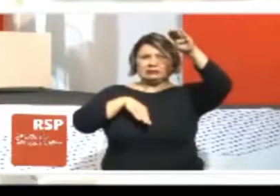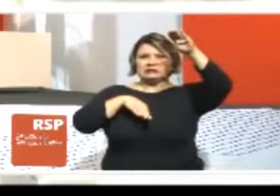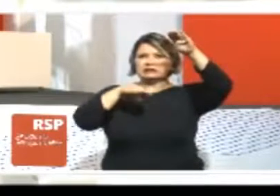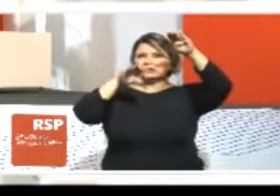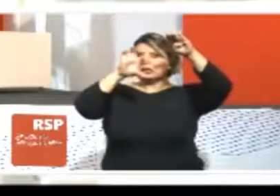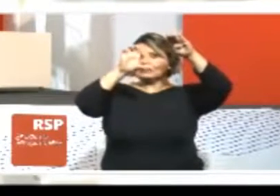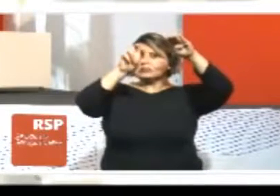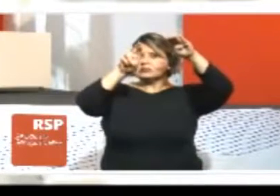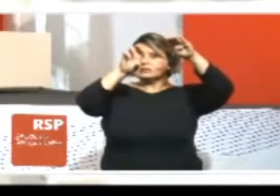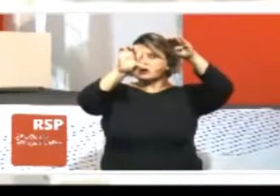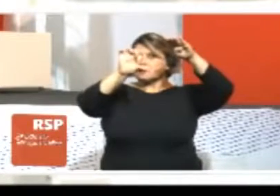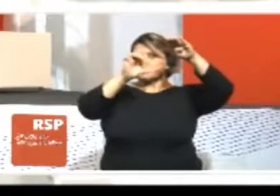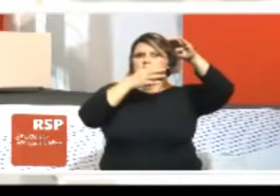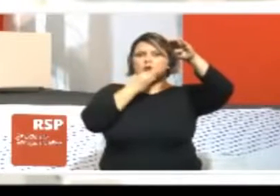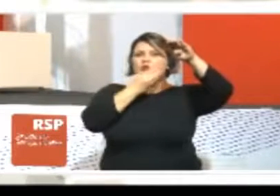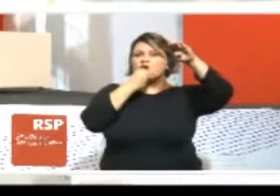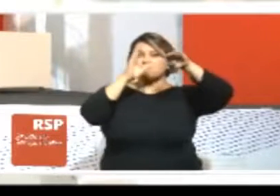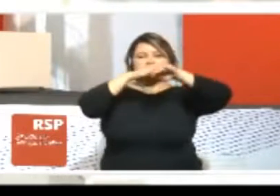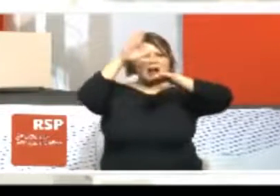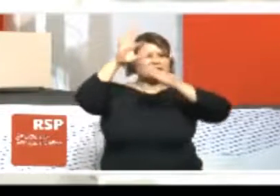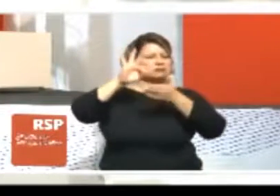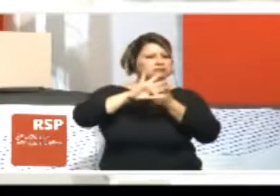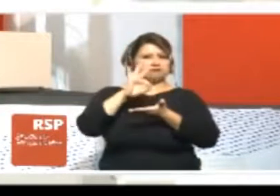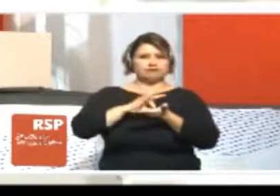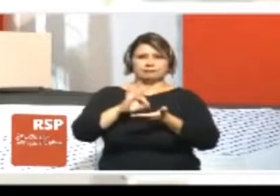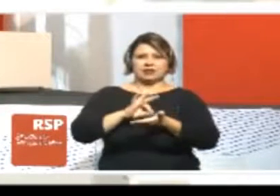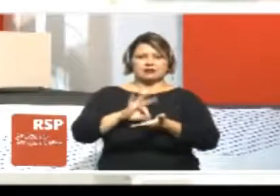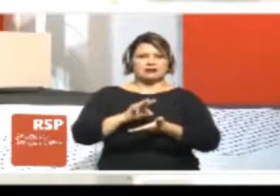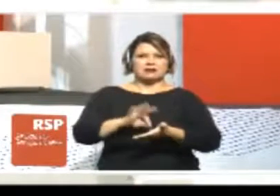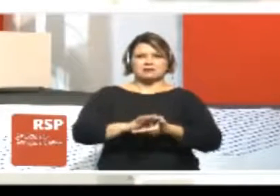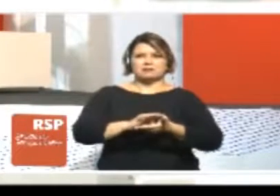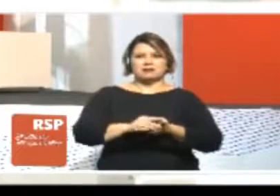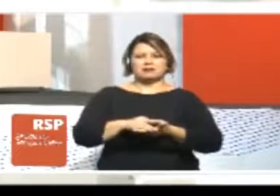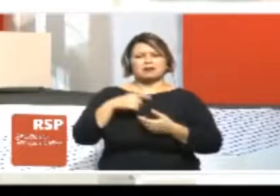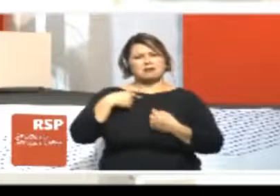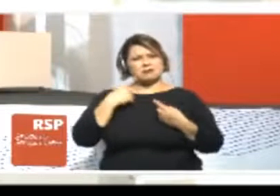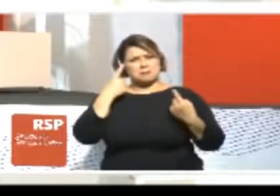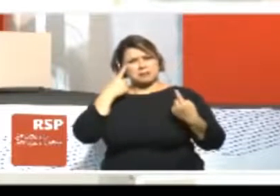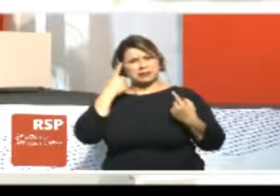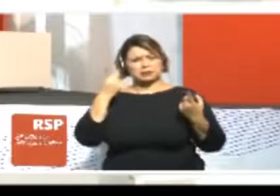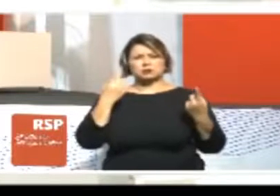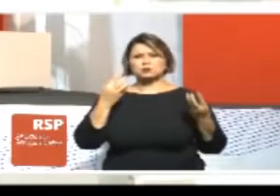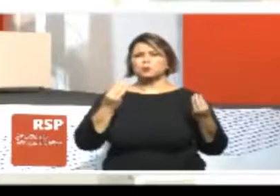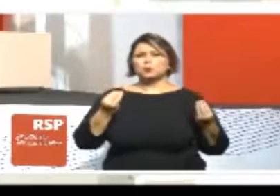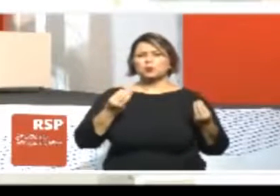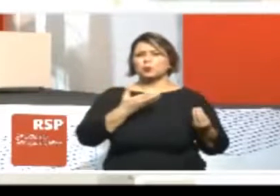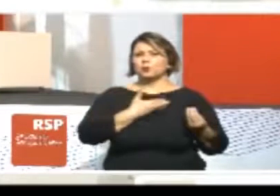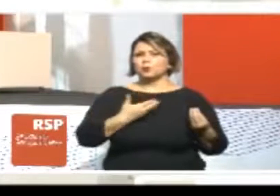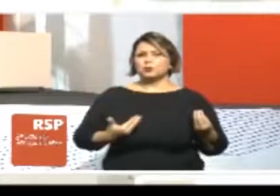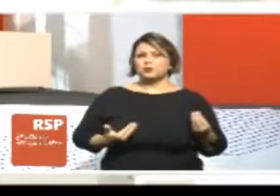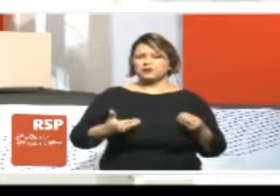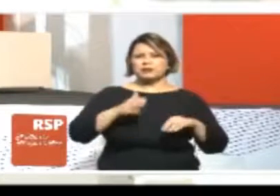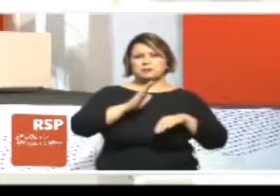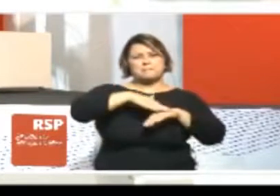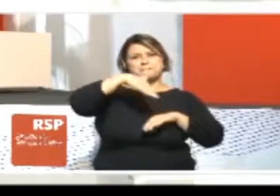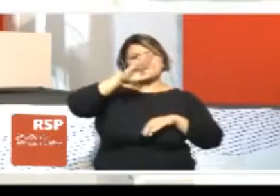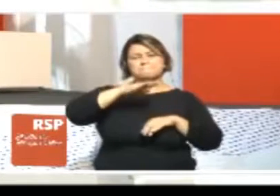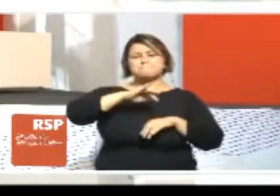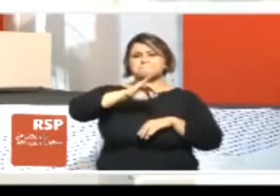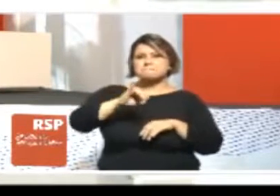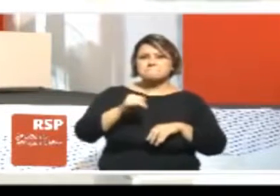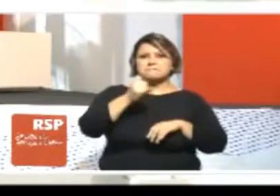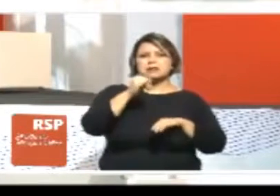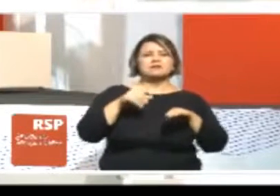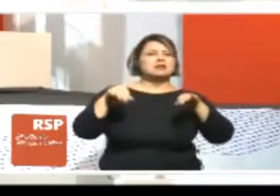esa es una de las que se espera de las prácticas de buena gobernanza, ¿cierto? Igual oportunidad para todos,